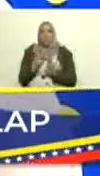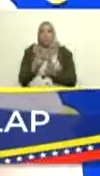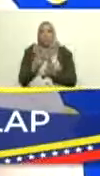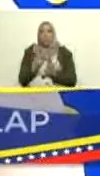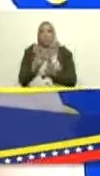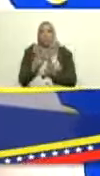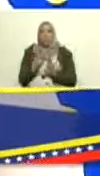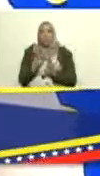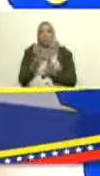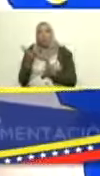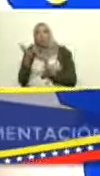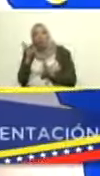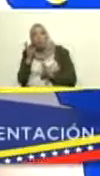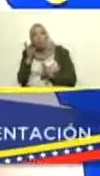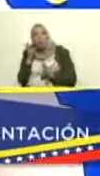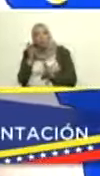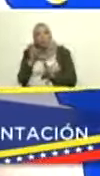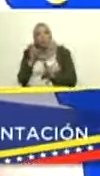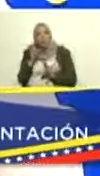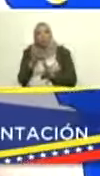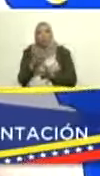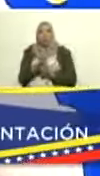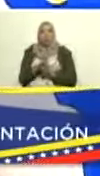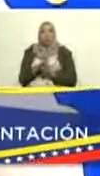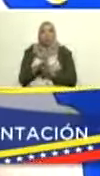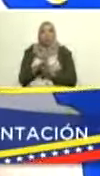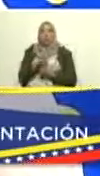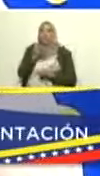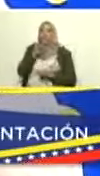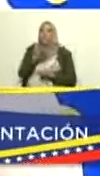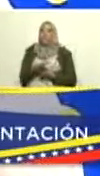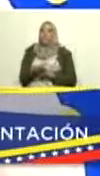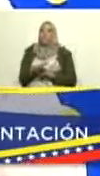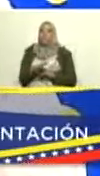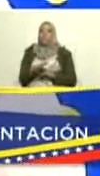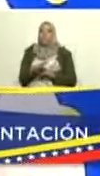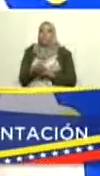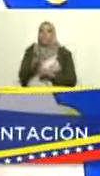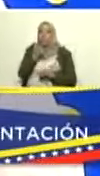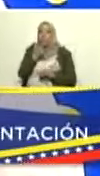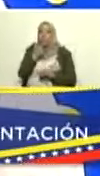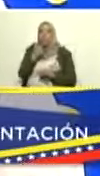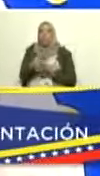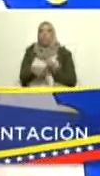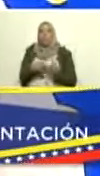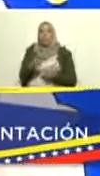cuando uno escucha la historia gloriosa de los CLAC,